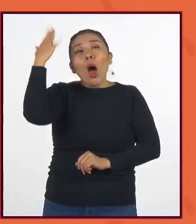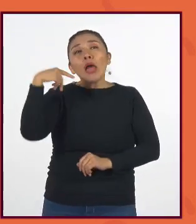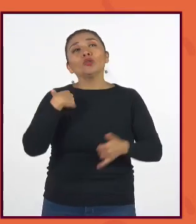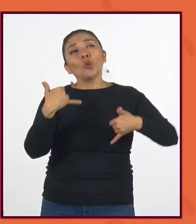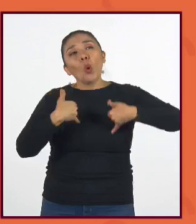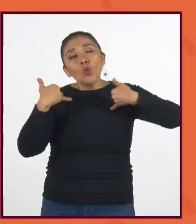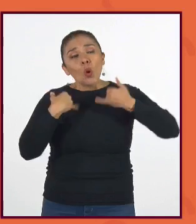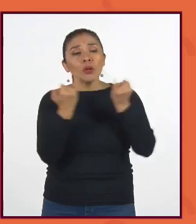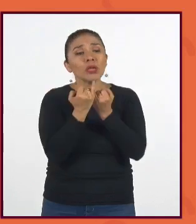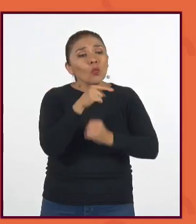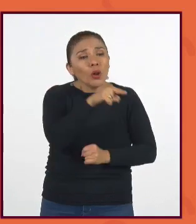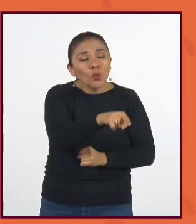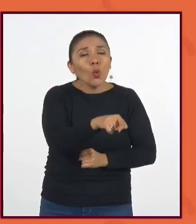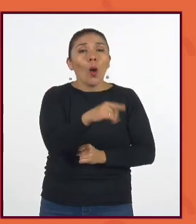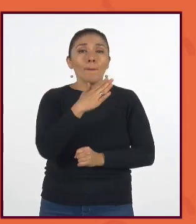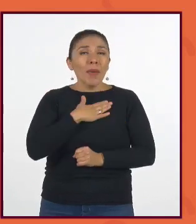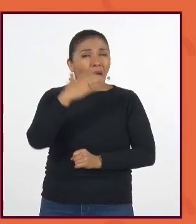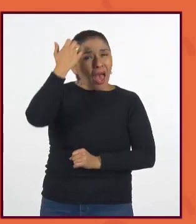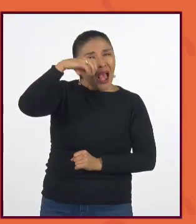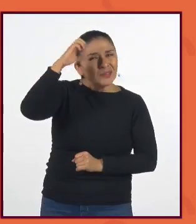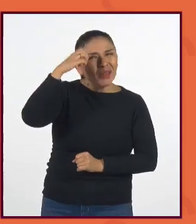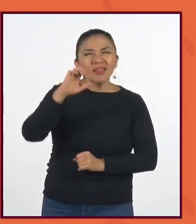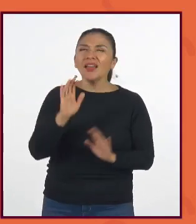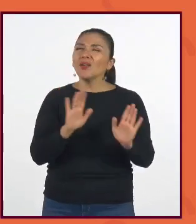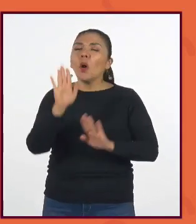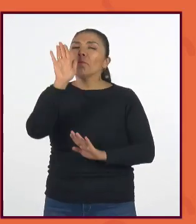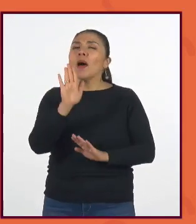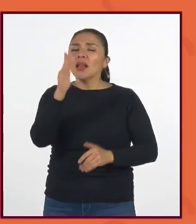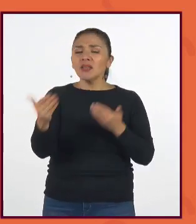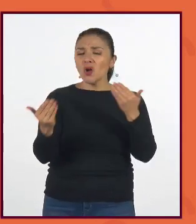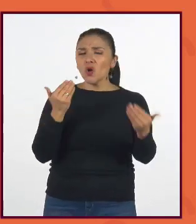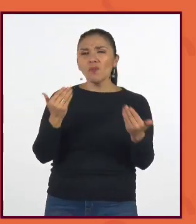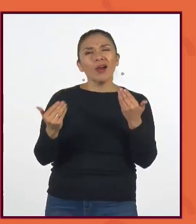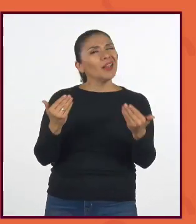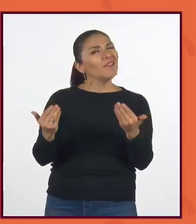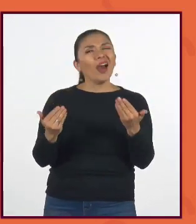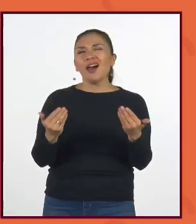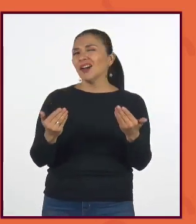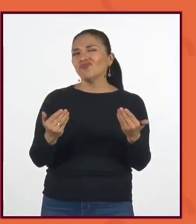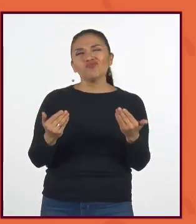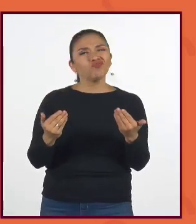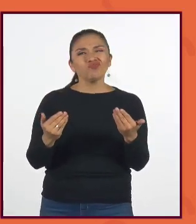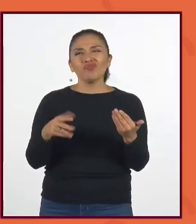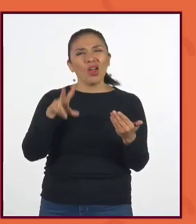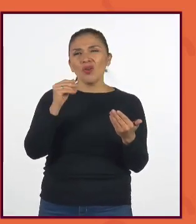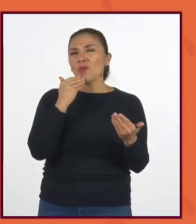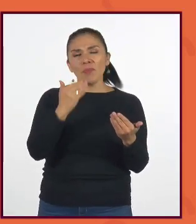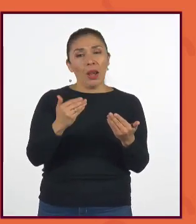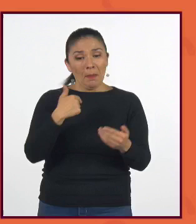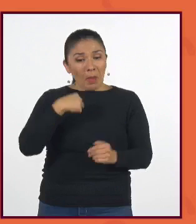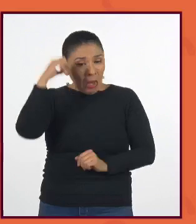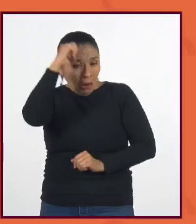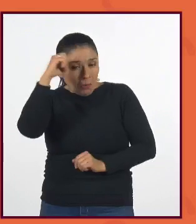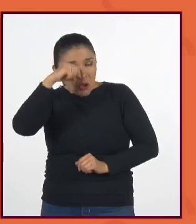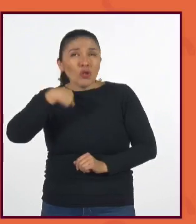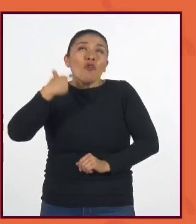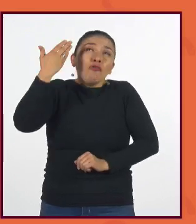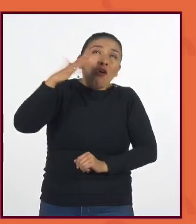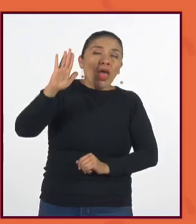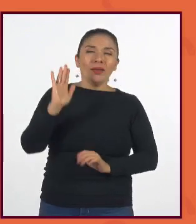Claro. Ajá. Empieza la comparativa. La comparativa, o sea, no dar opiniones con base a la experiencia